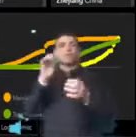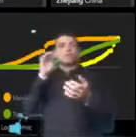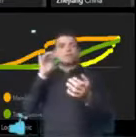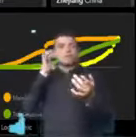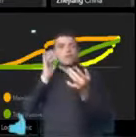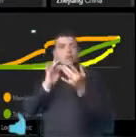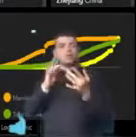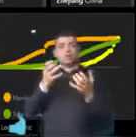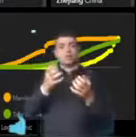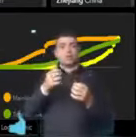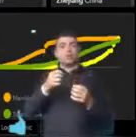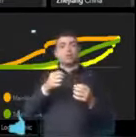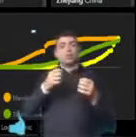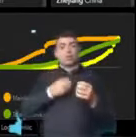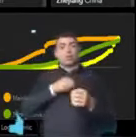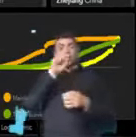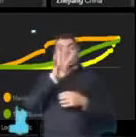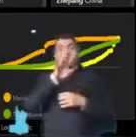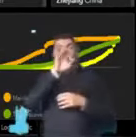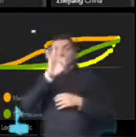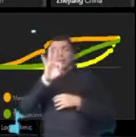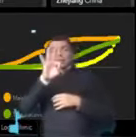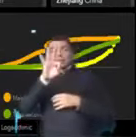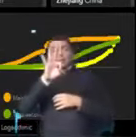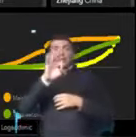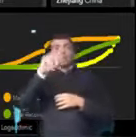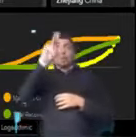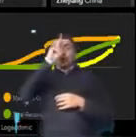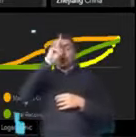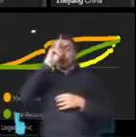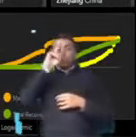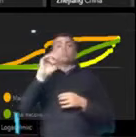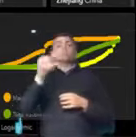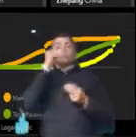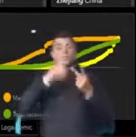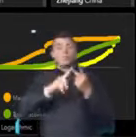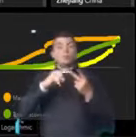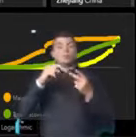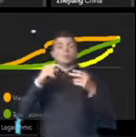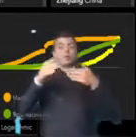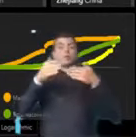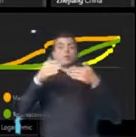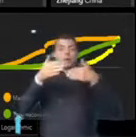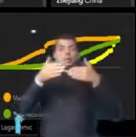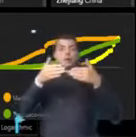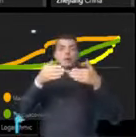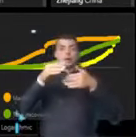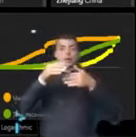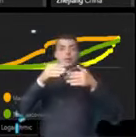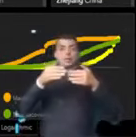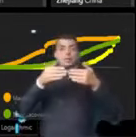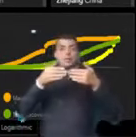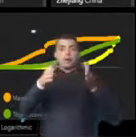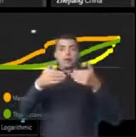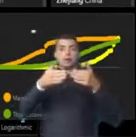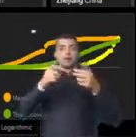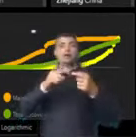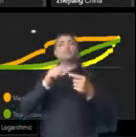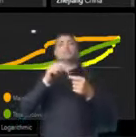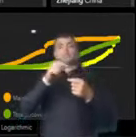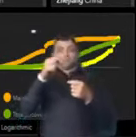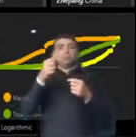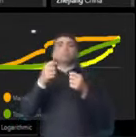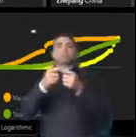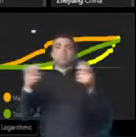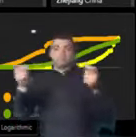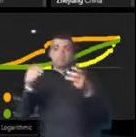hay 43 casos confirmados, en Panamá 43 casos, en México 41, Colombia tiene 34 casos confirmados